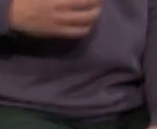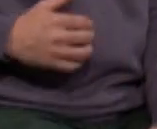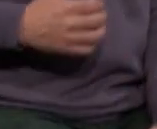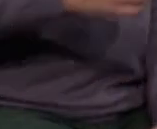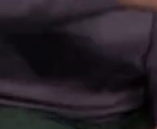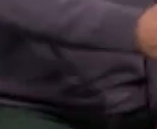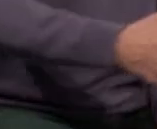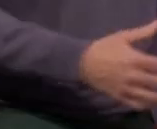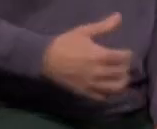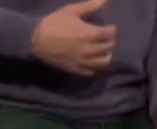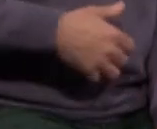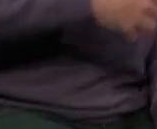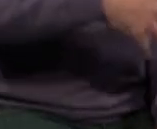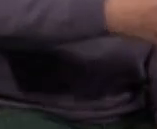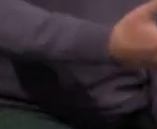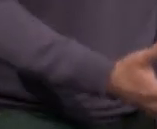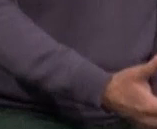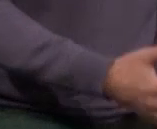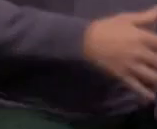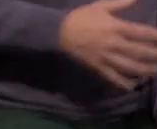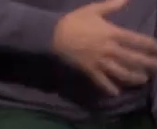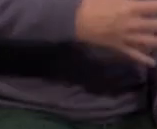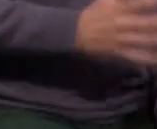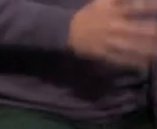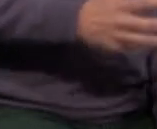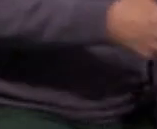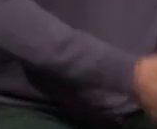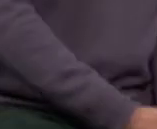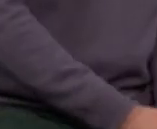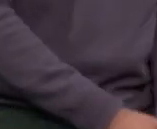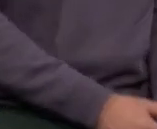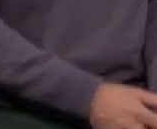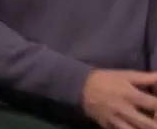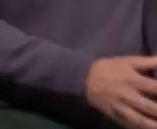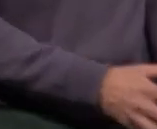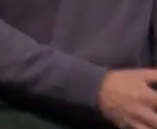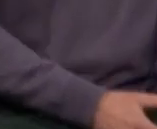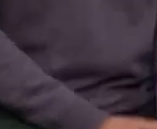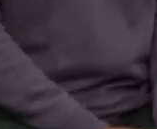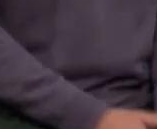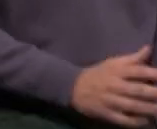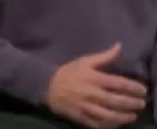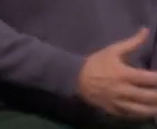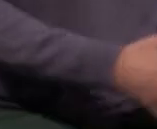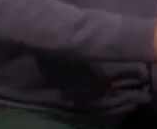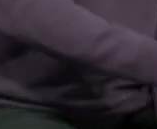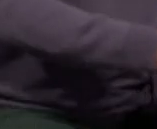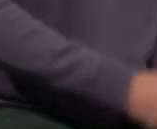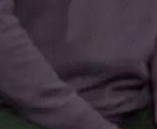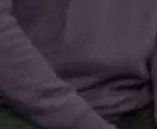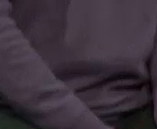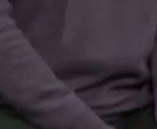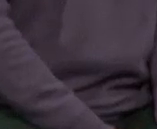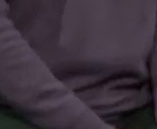candidatos transfieren un poco lo que vienen diciendo ya en la campaña, hay poca novedad en lo que dicen, hay poca novedad en cómo lo dicen, transfieren un poco los eslóganes